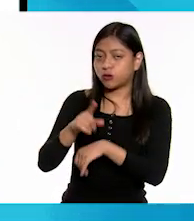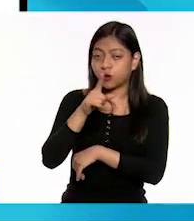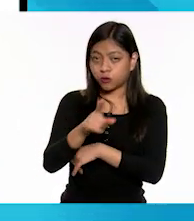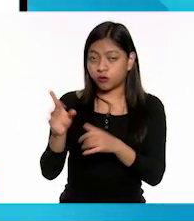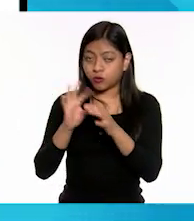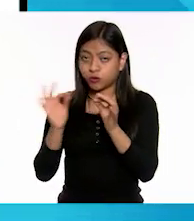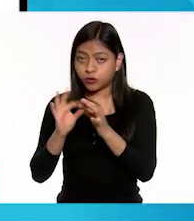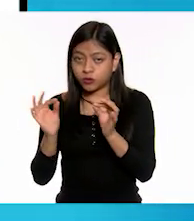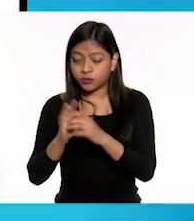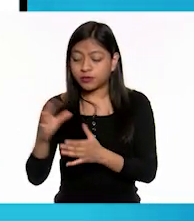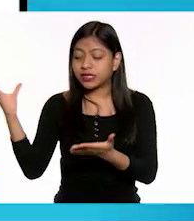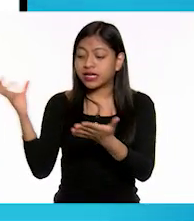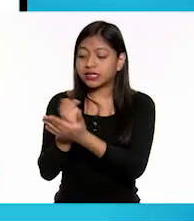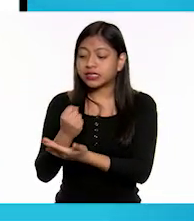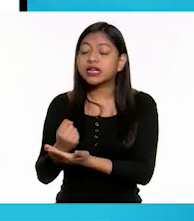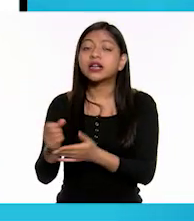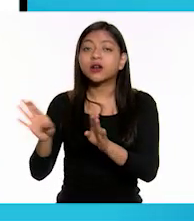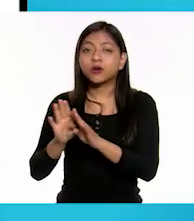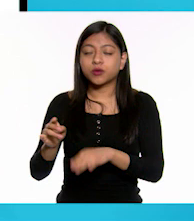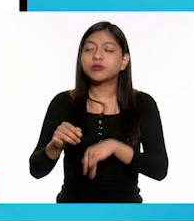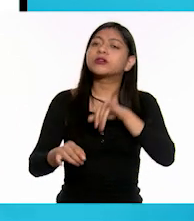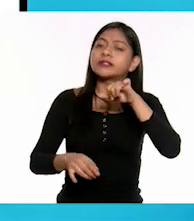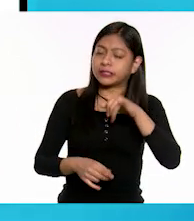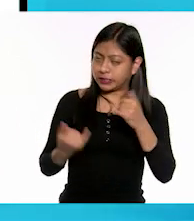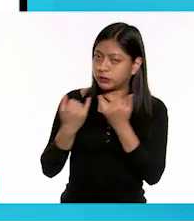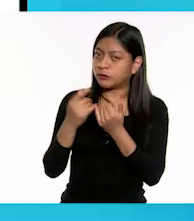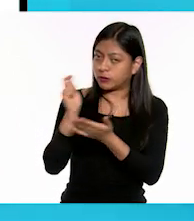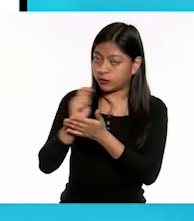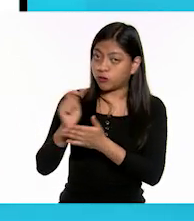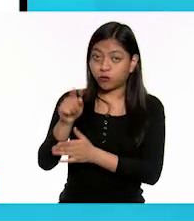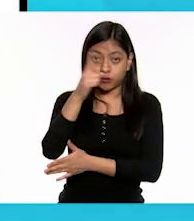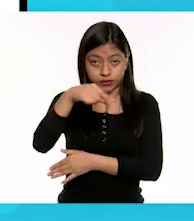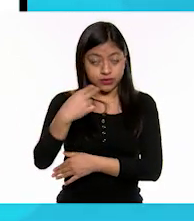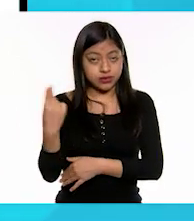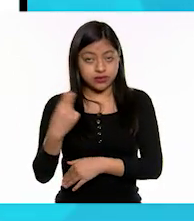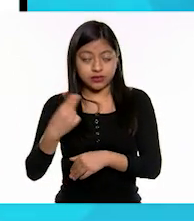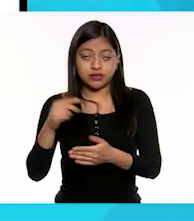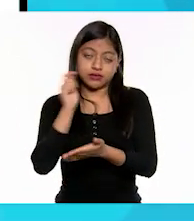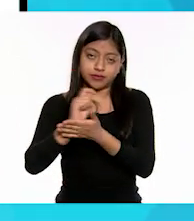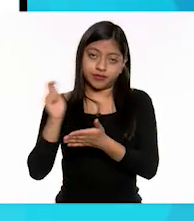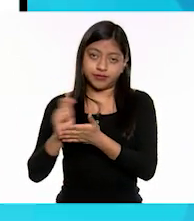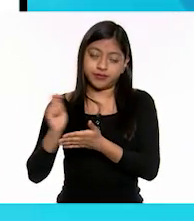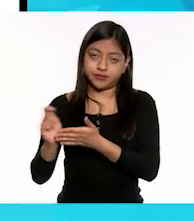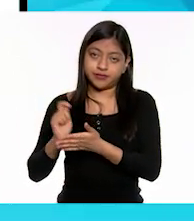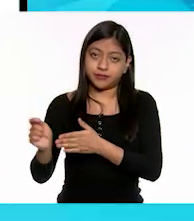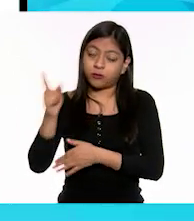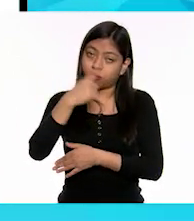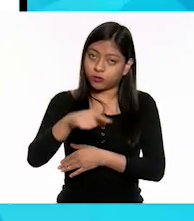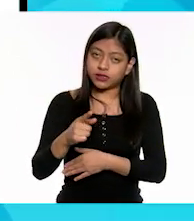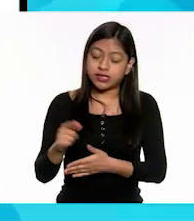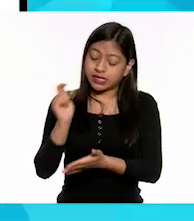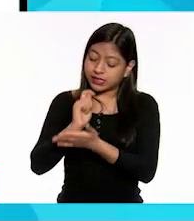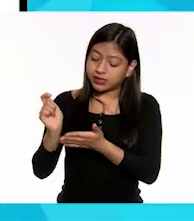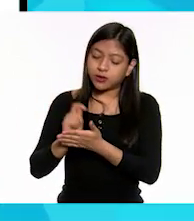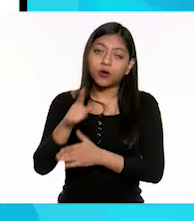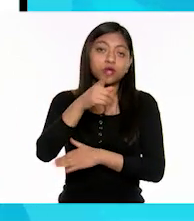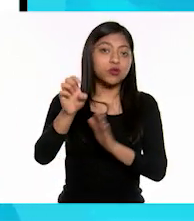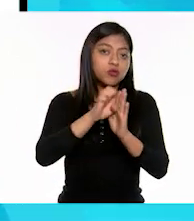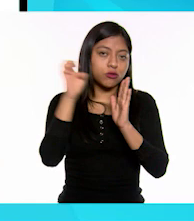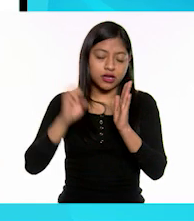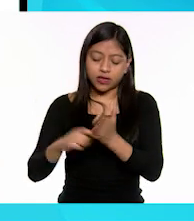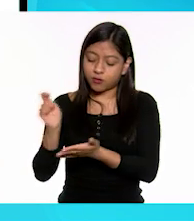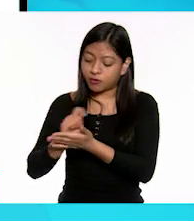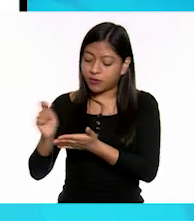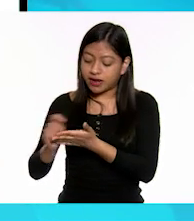cómo se puede ganar eso es muy necesario verdadero hay que aclarar porque si no hasta conflictos